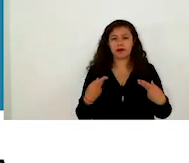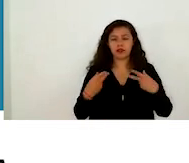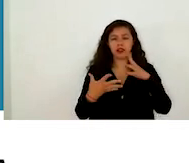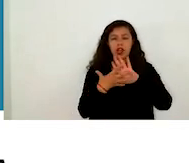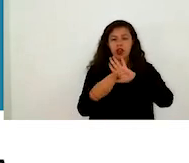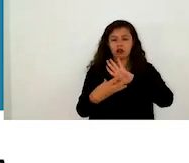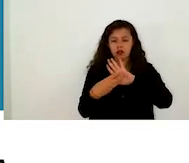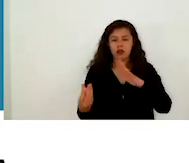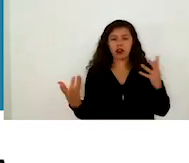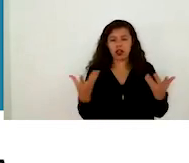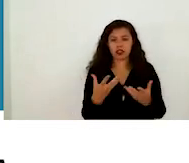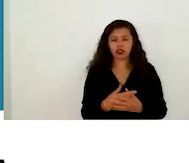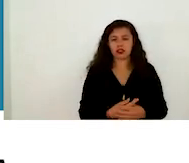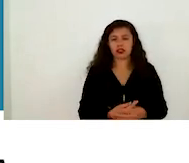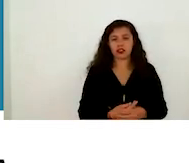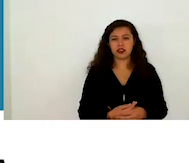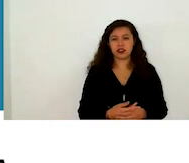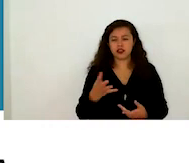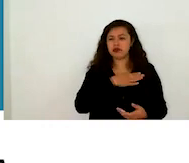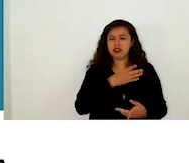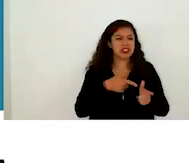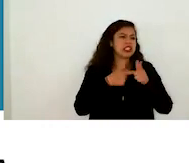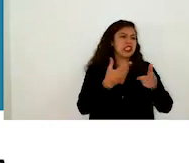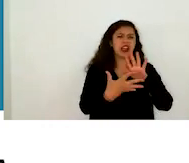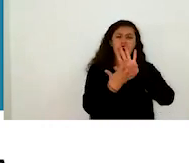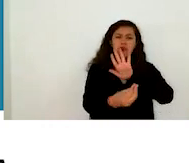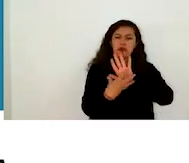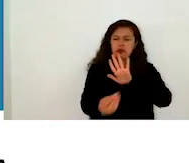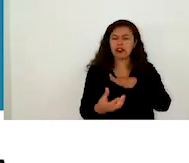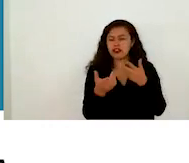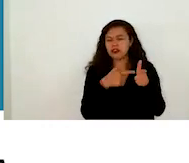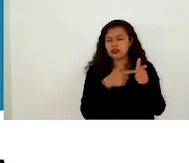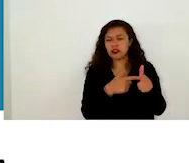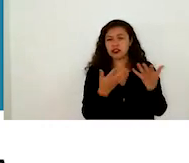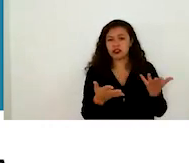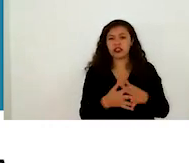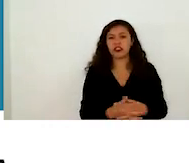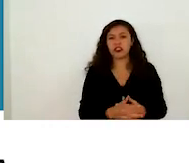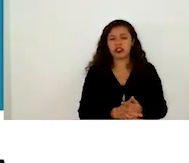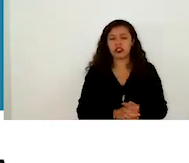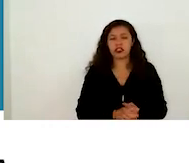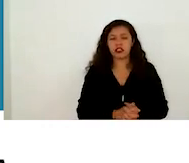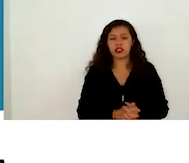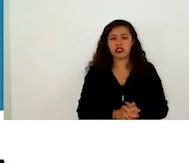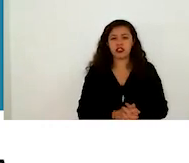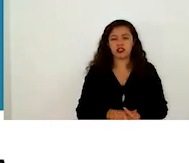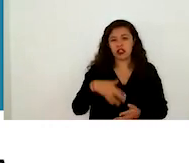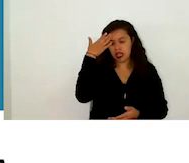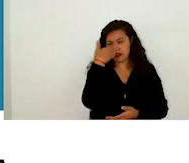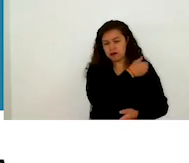con esas cifras propias porque porque entonces están explotando una habilidad